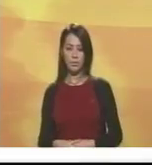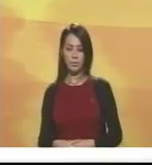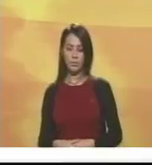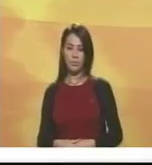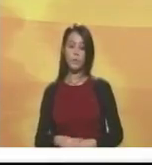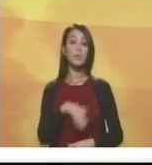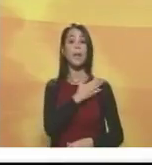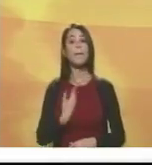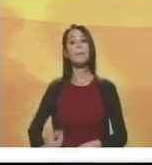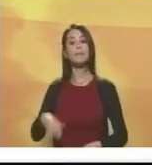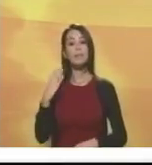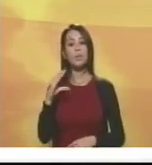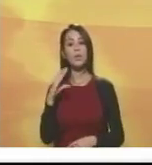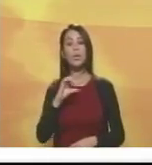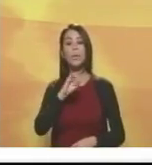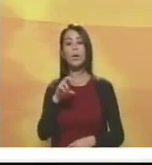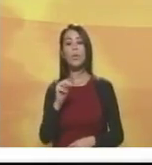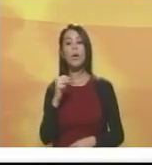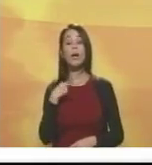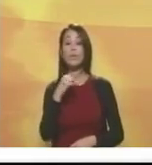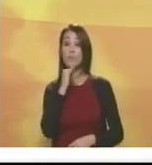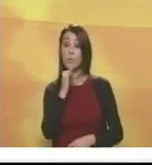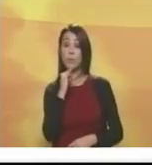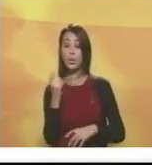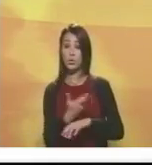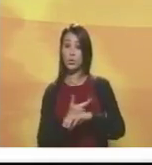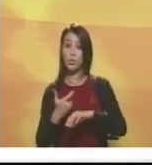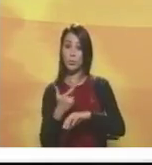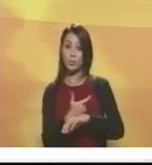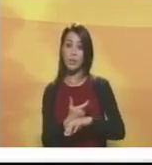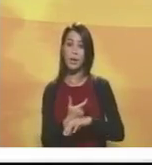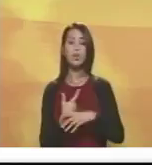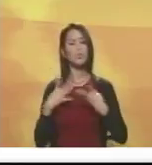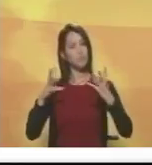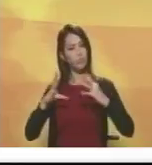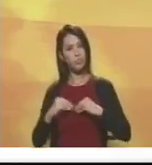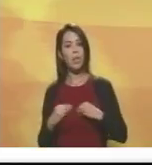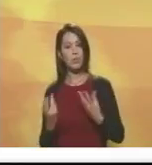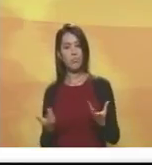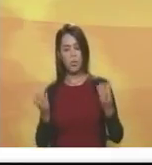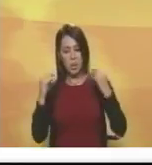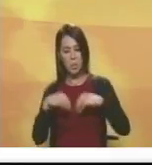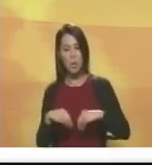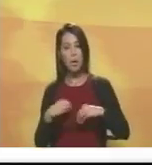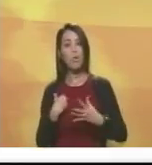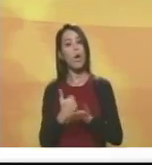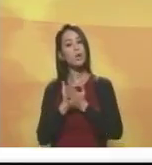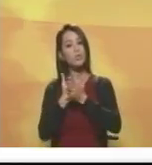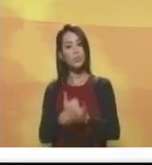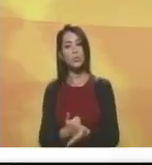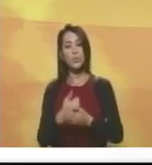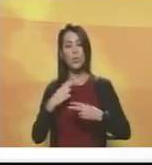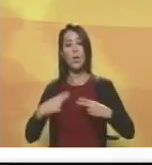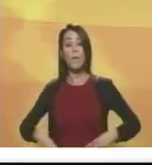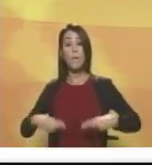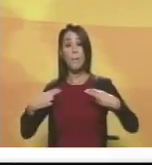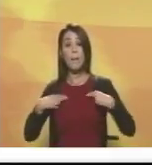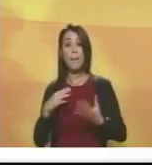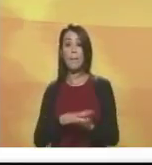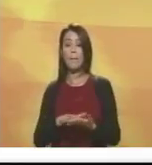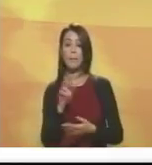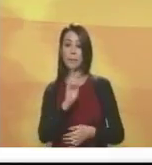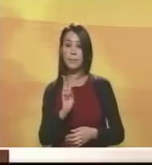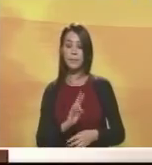El presidente de Colombia, Juan Manuel Santos, señaló que su gobierno está de acuerdo en recibir ayuda humanitaria para enfrentar el éxodo